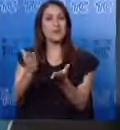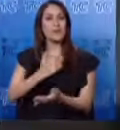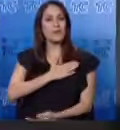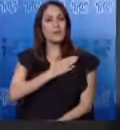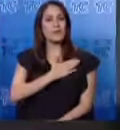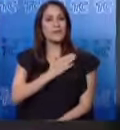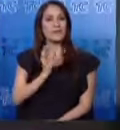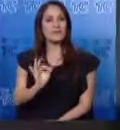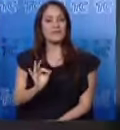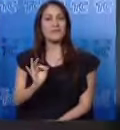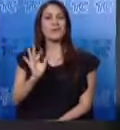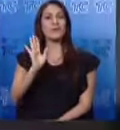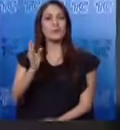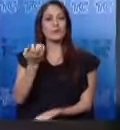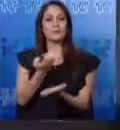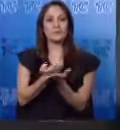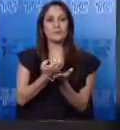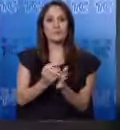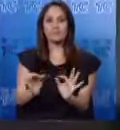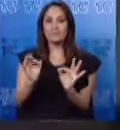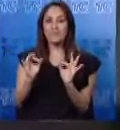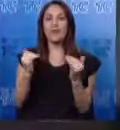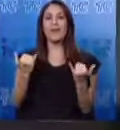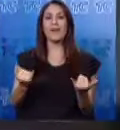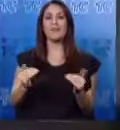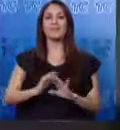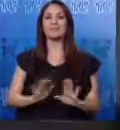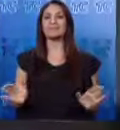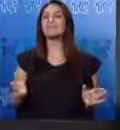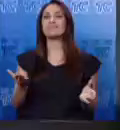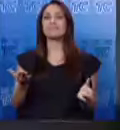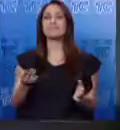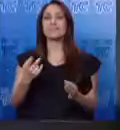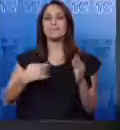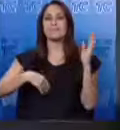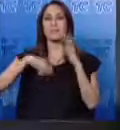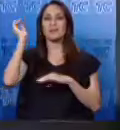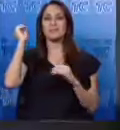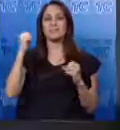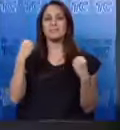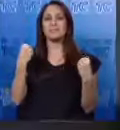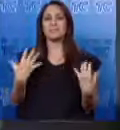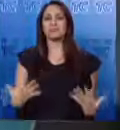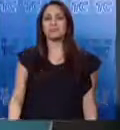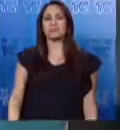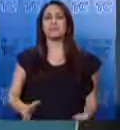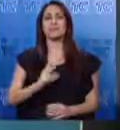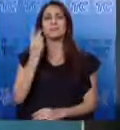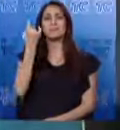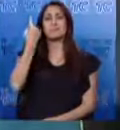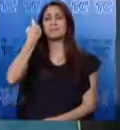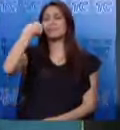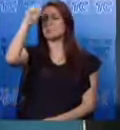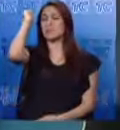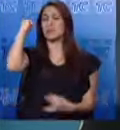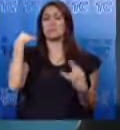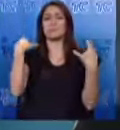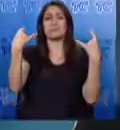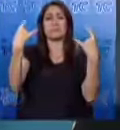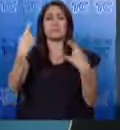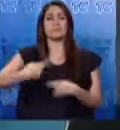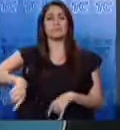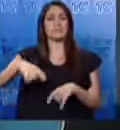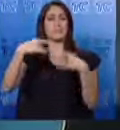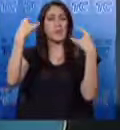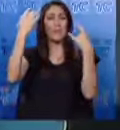confianza de su sistema financiero, ahora están entre los multimillonarios del mundo. ¿Por qué? ¿Por qué habrían